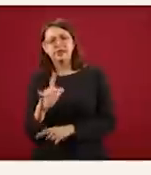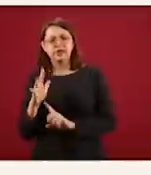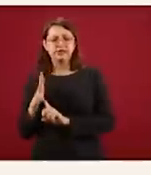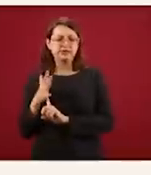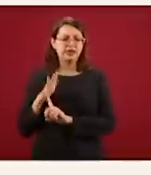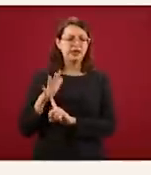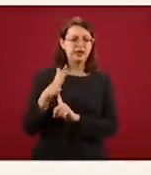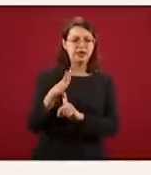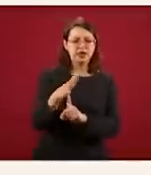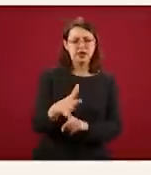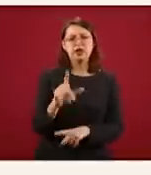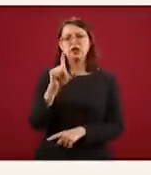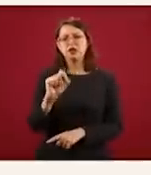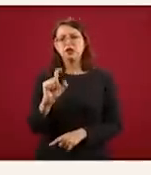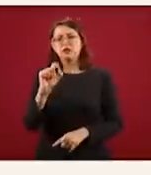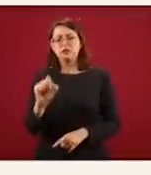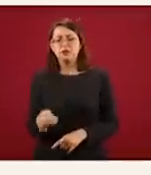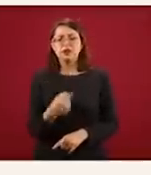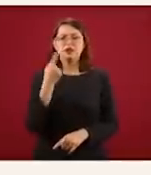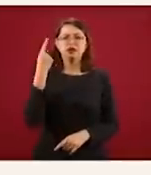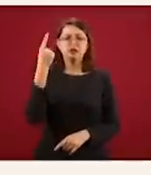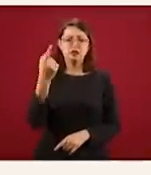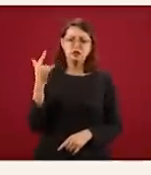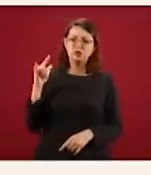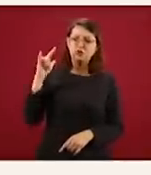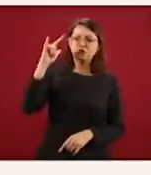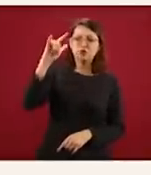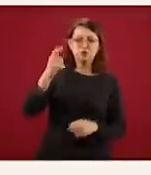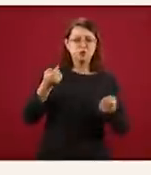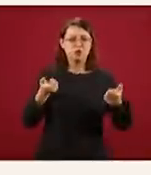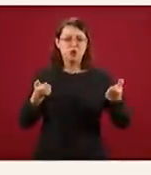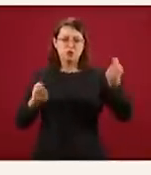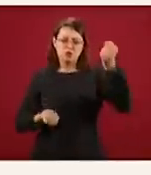aeronaves no tripuladas, sumando un total de